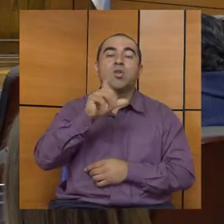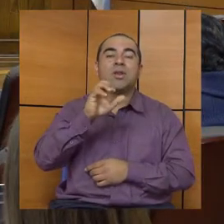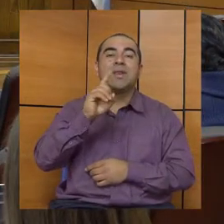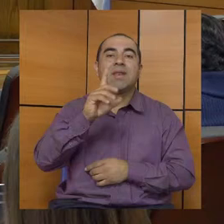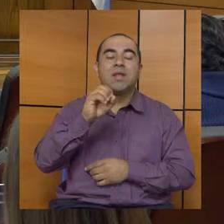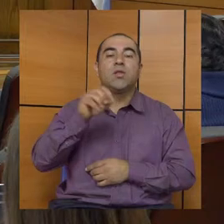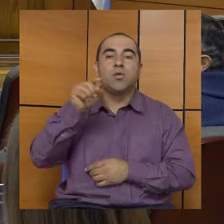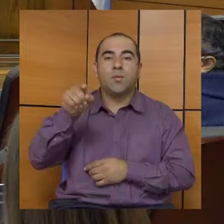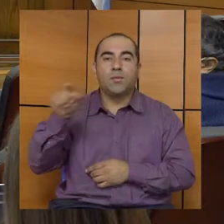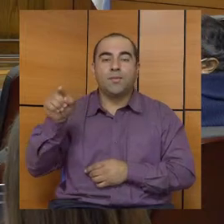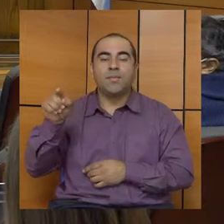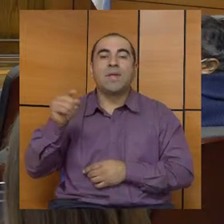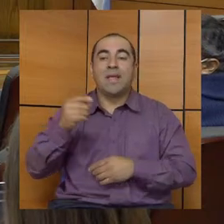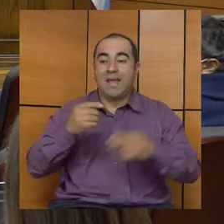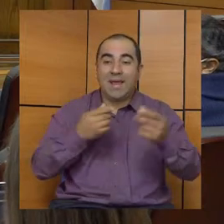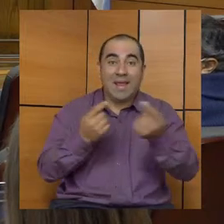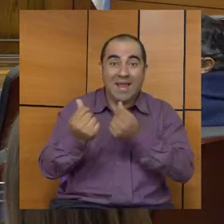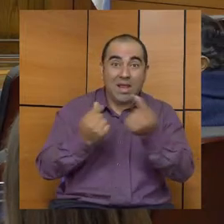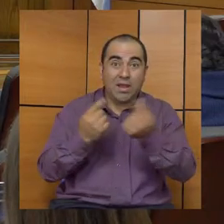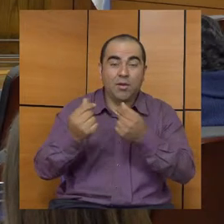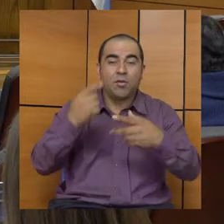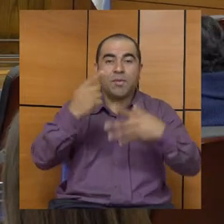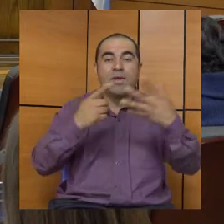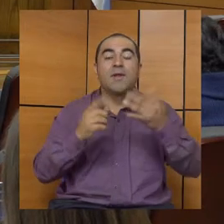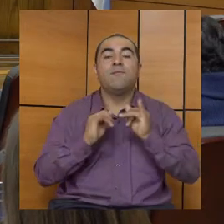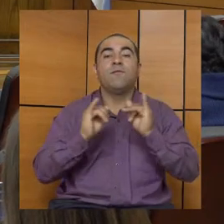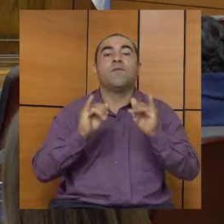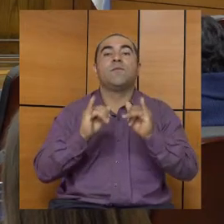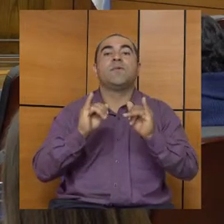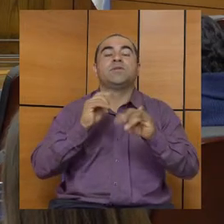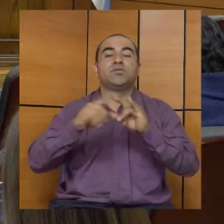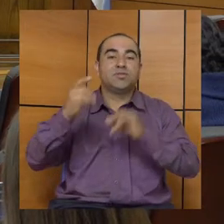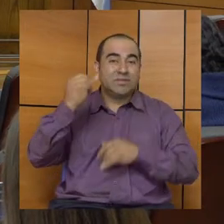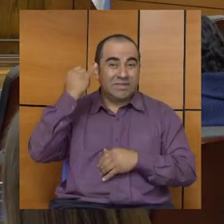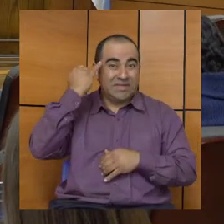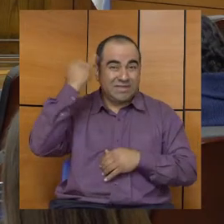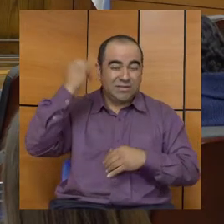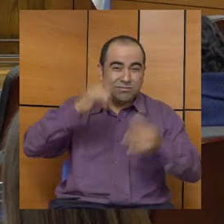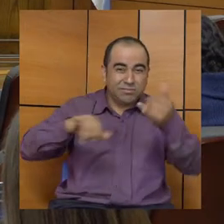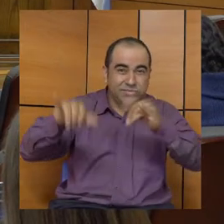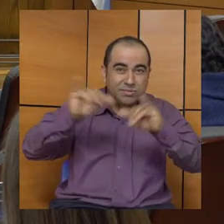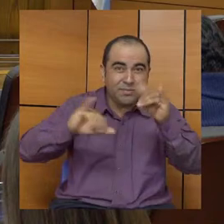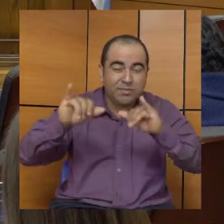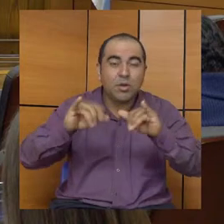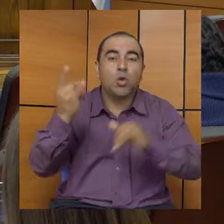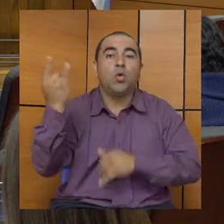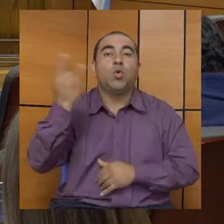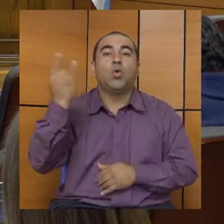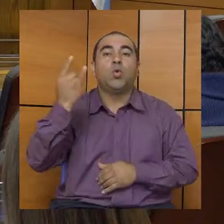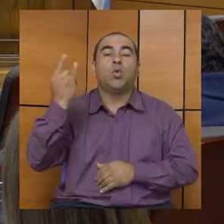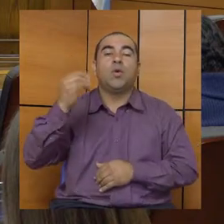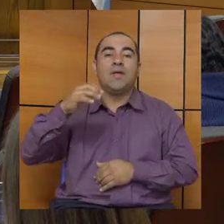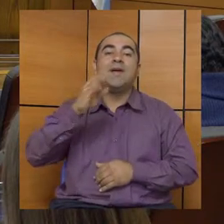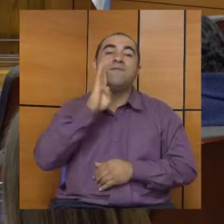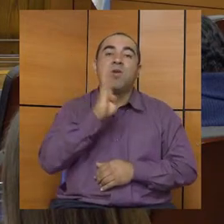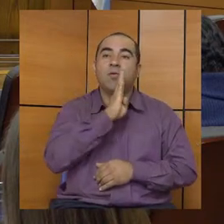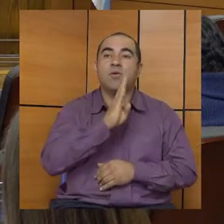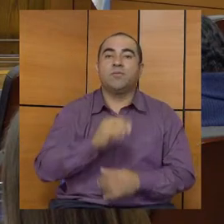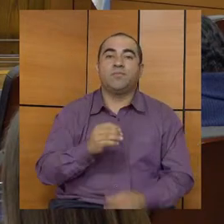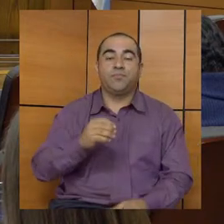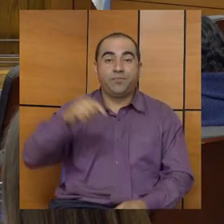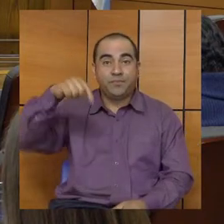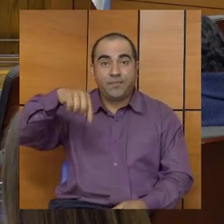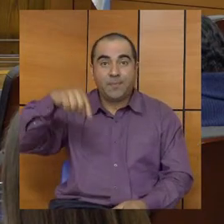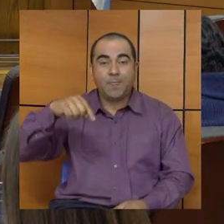Doctorado en Economía y Gestión de la Información de la Facultad de Ciencias Empresariales de la Universidad de Biobío. En